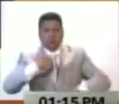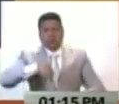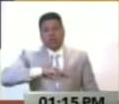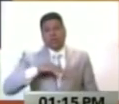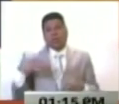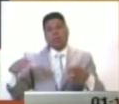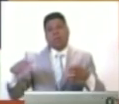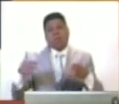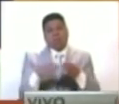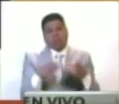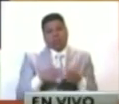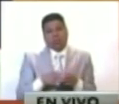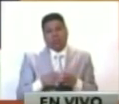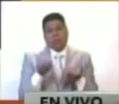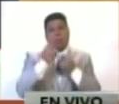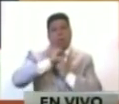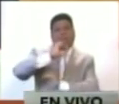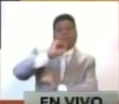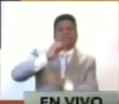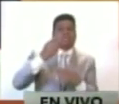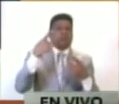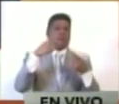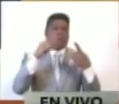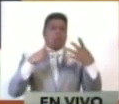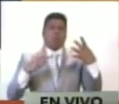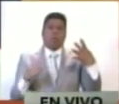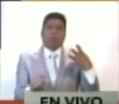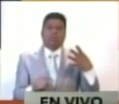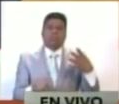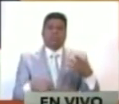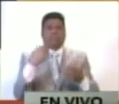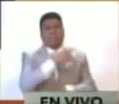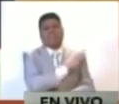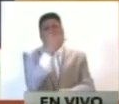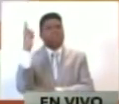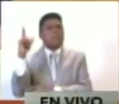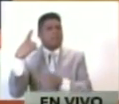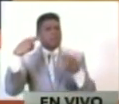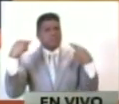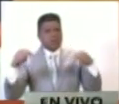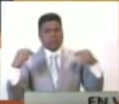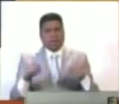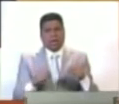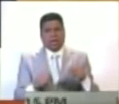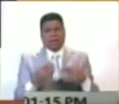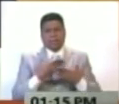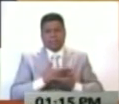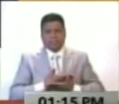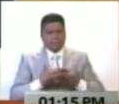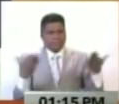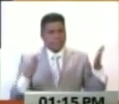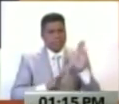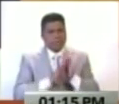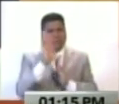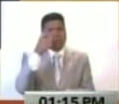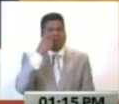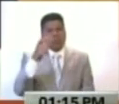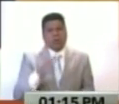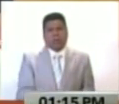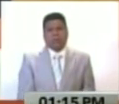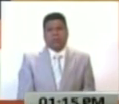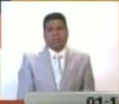a defender nuestras riquezas naturales en beneficio y en desarrollo de nuestros pueblos. Pero hay algo que